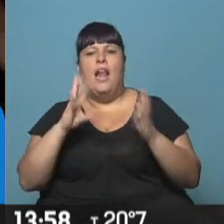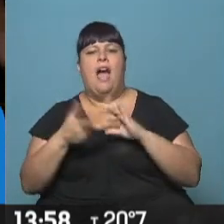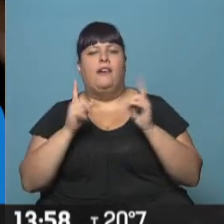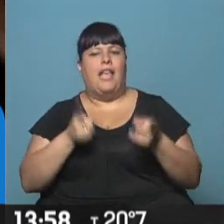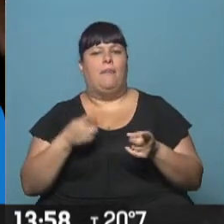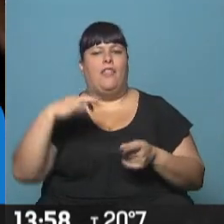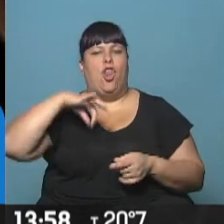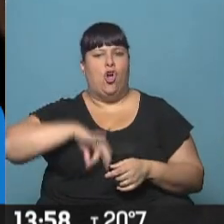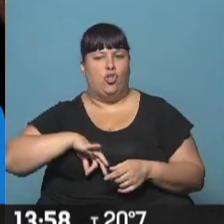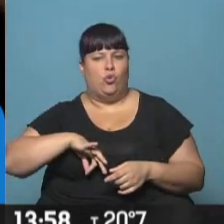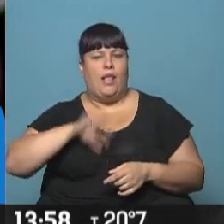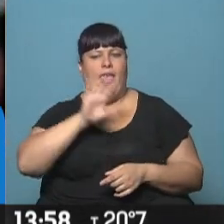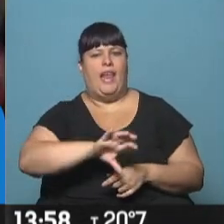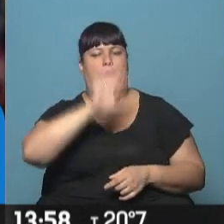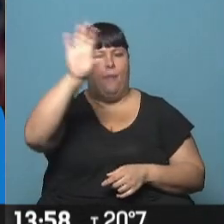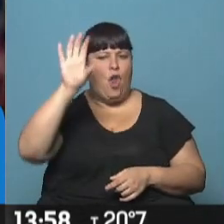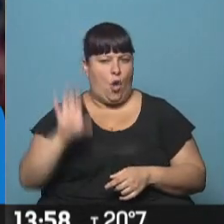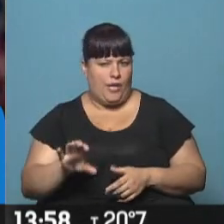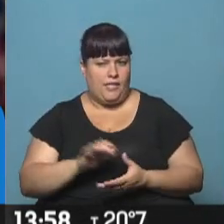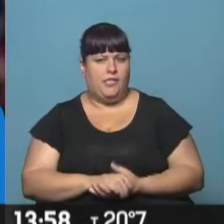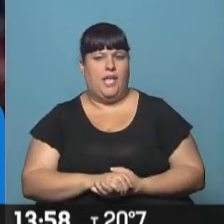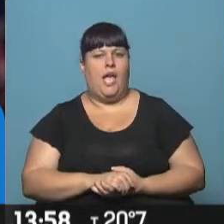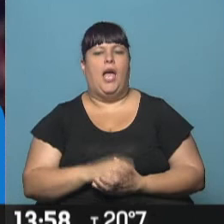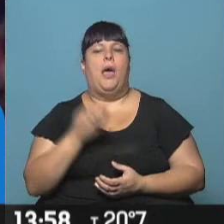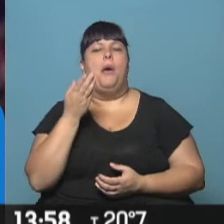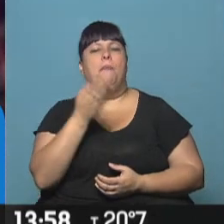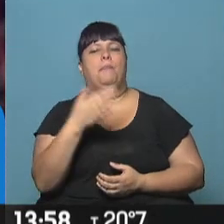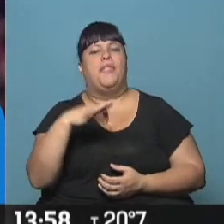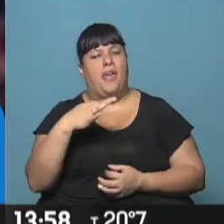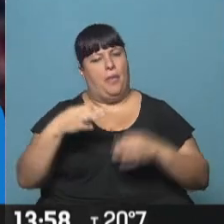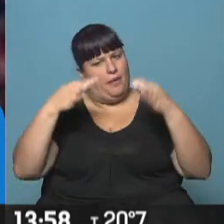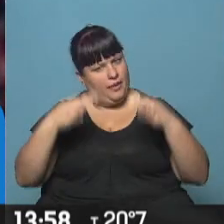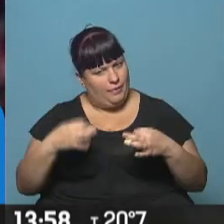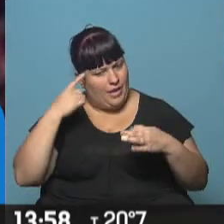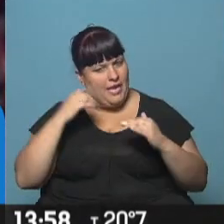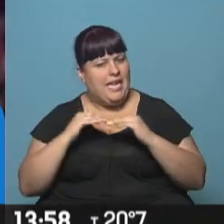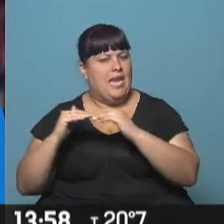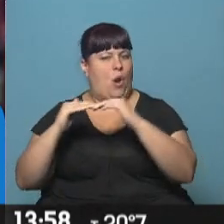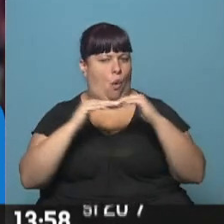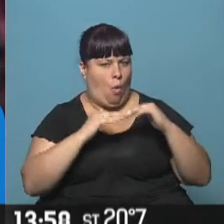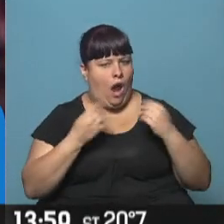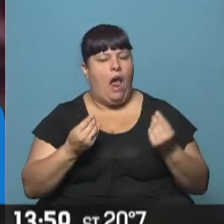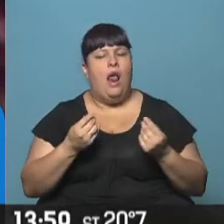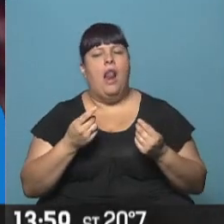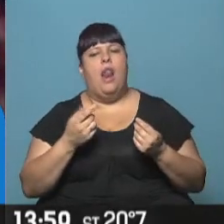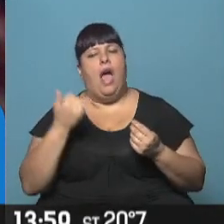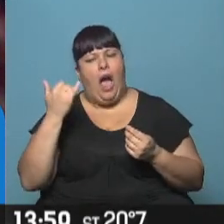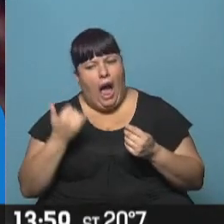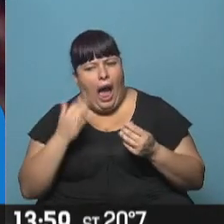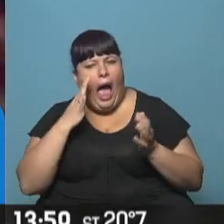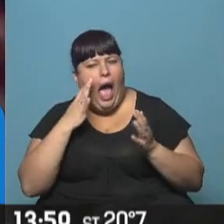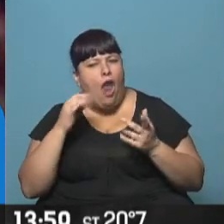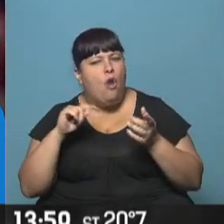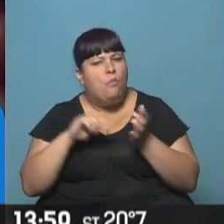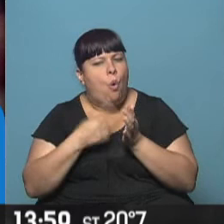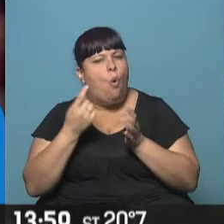también de los salarios de las provincias. Pidió que sea razonable y equilibrado. ¿Hubo algún punto